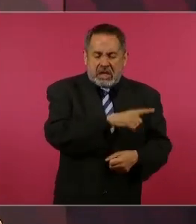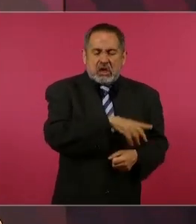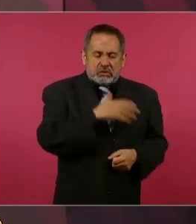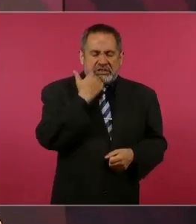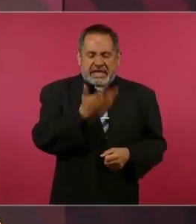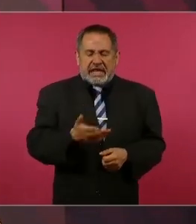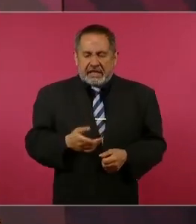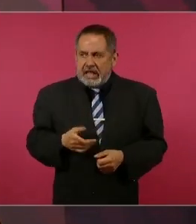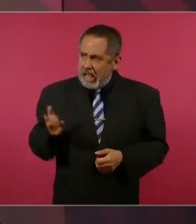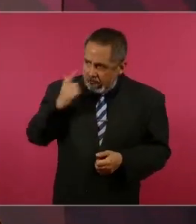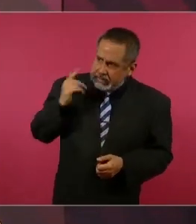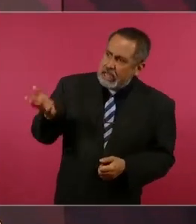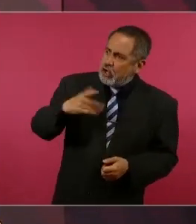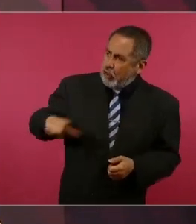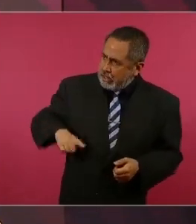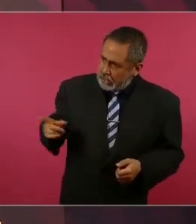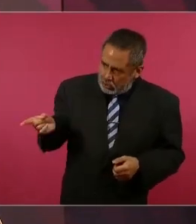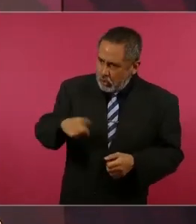que